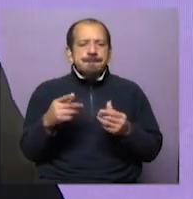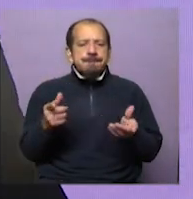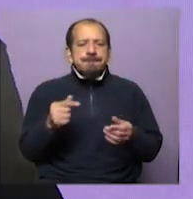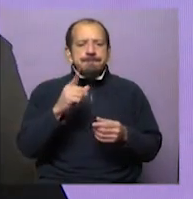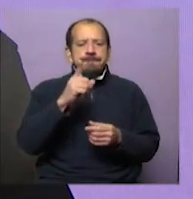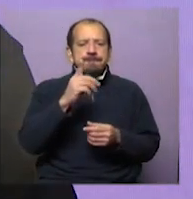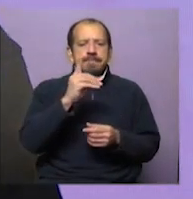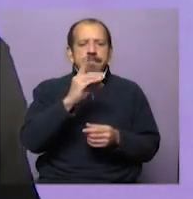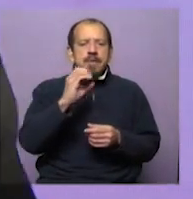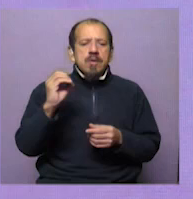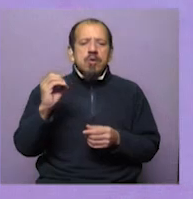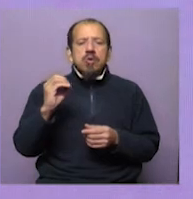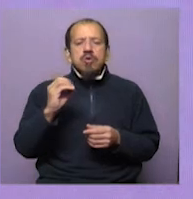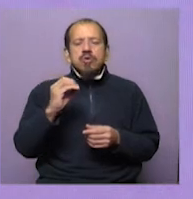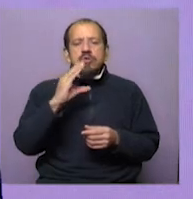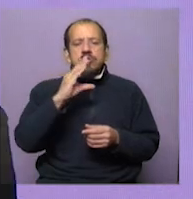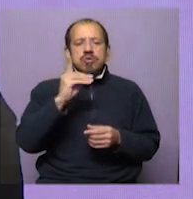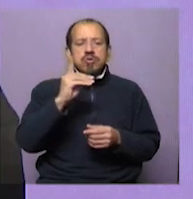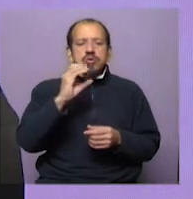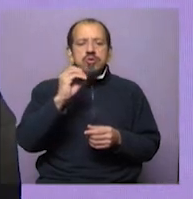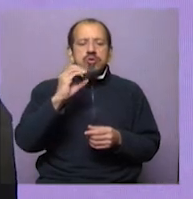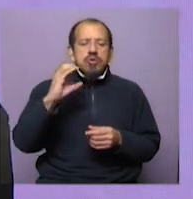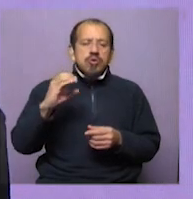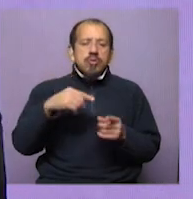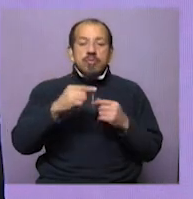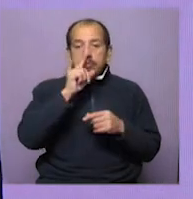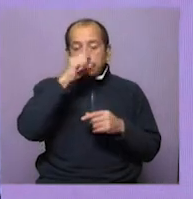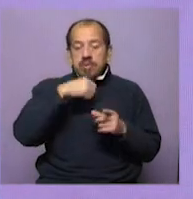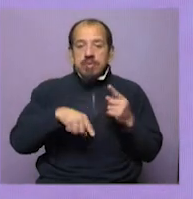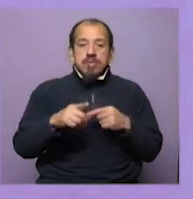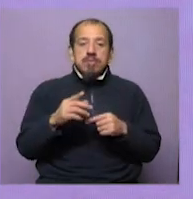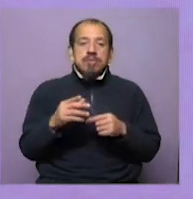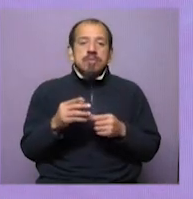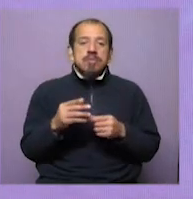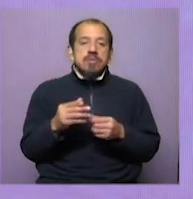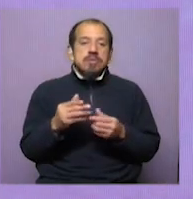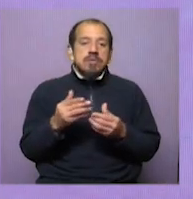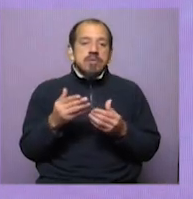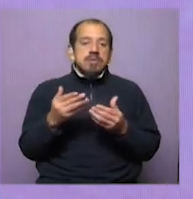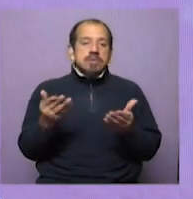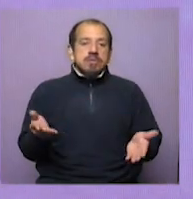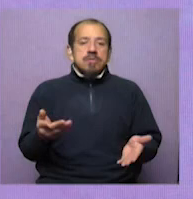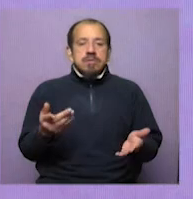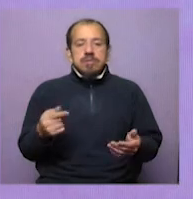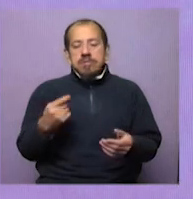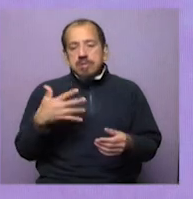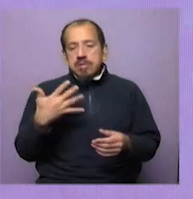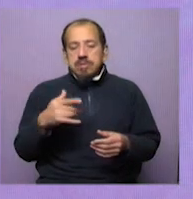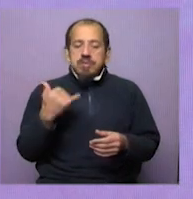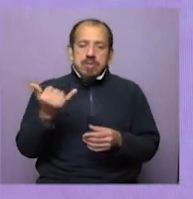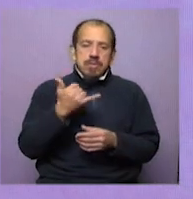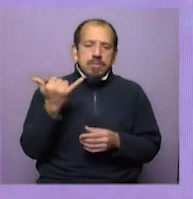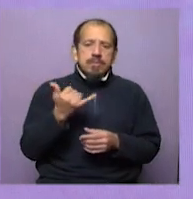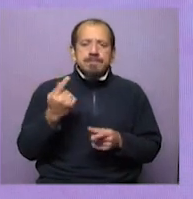un catalizador, ¿no? Un poco un acelerador de esos procesos, ¿no? Y como también es algo caro, que lleva mucho tiempo y demás,